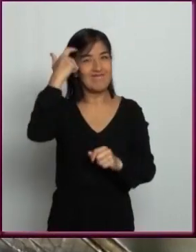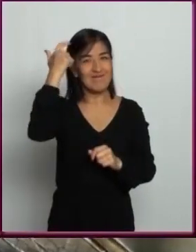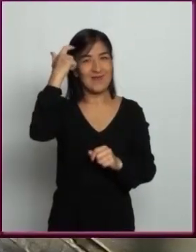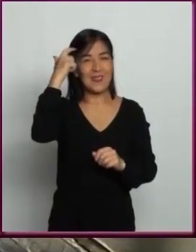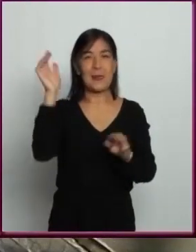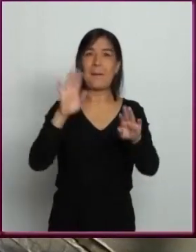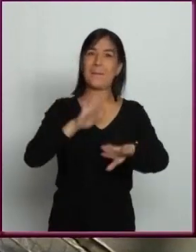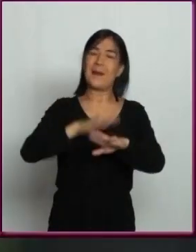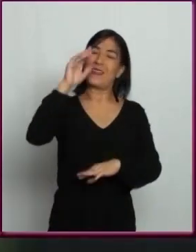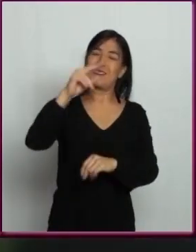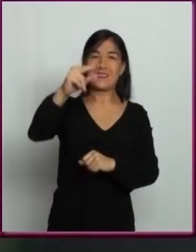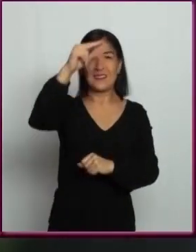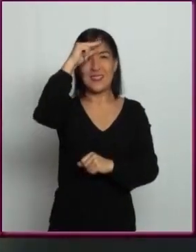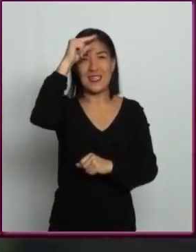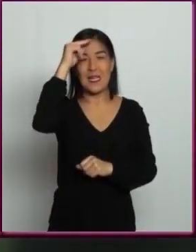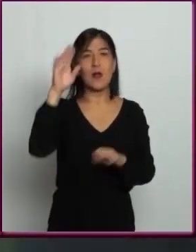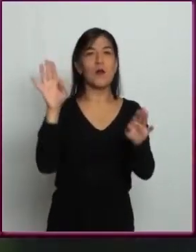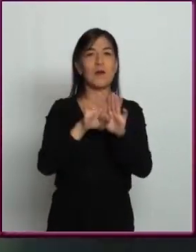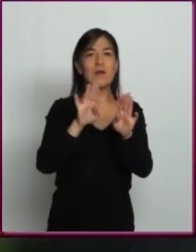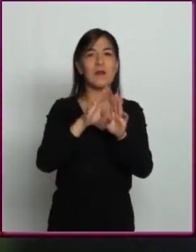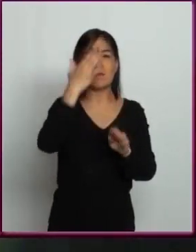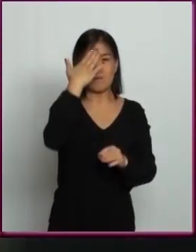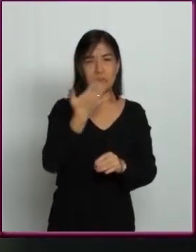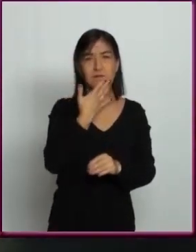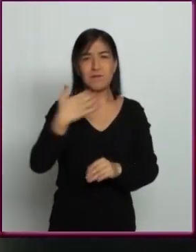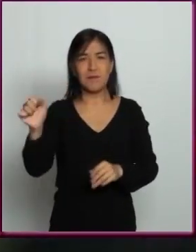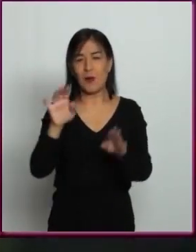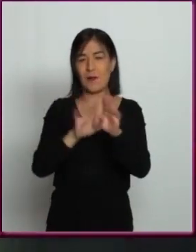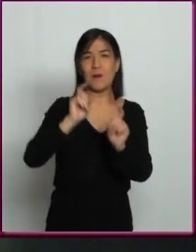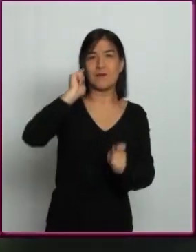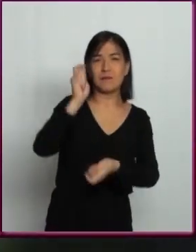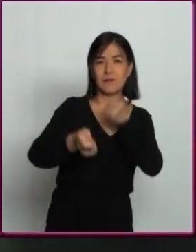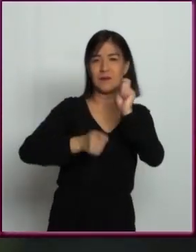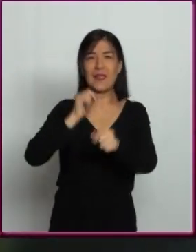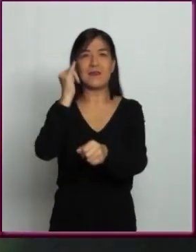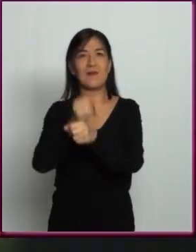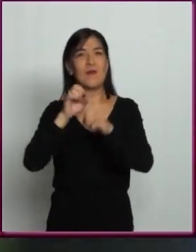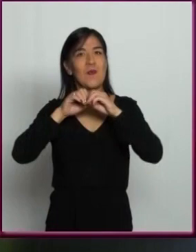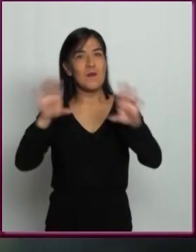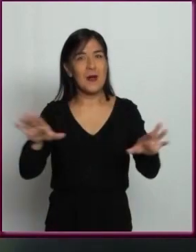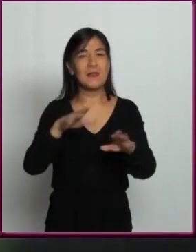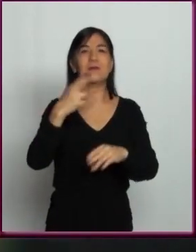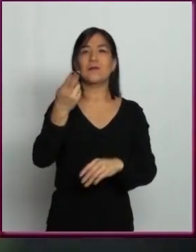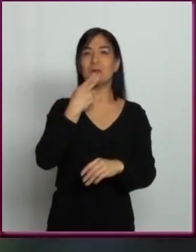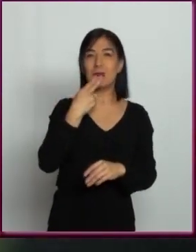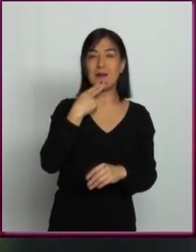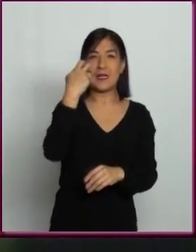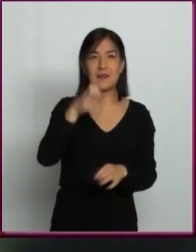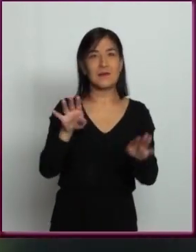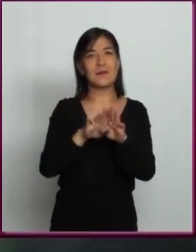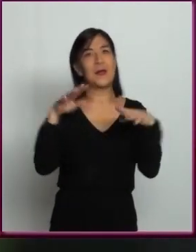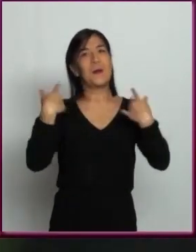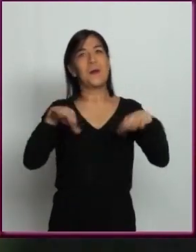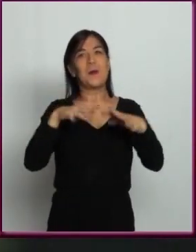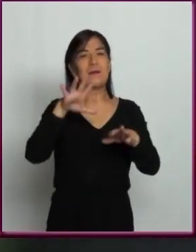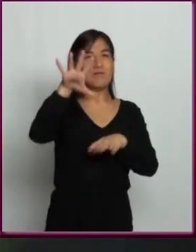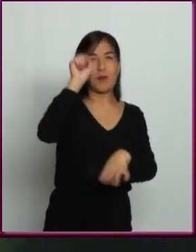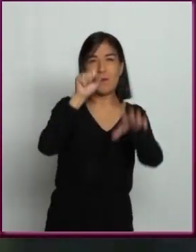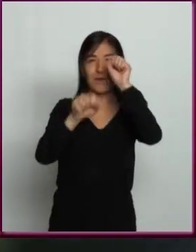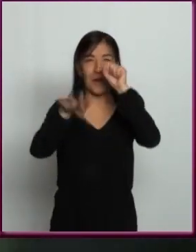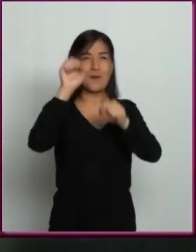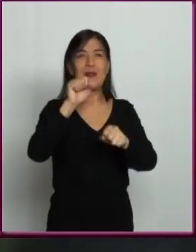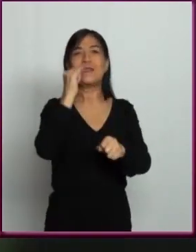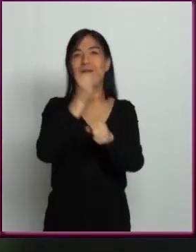igualmente potente, que sea capaz de procesar y traducir en información útil ese volumen de información,